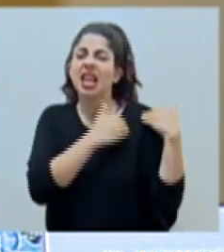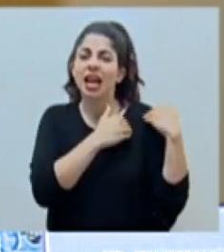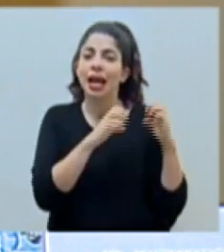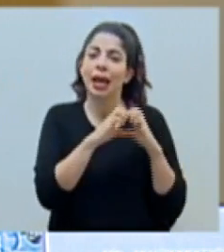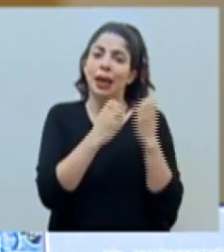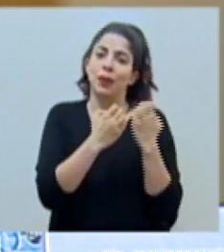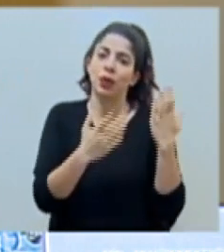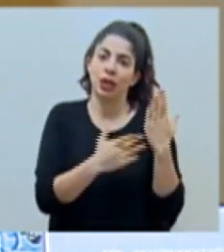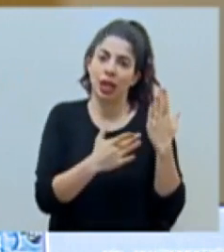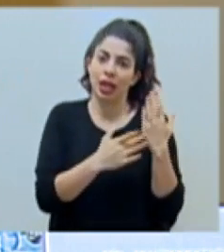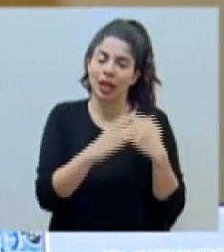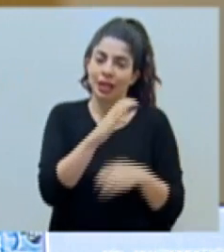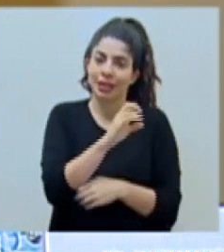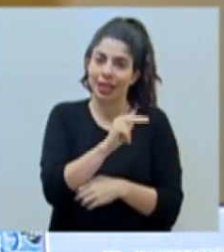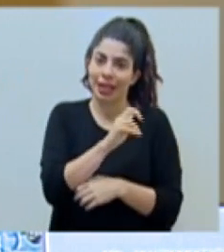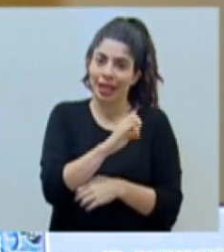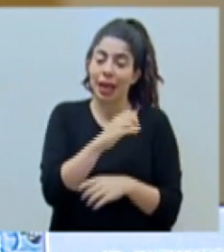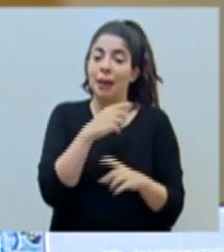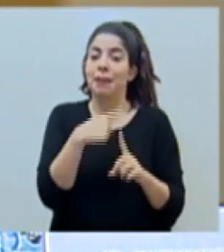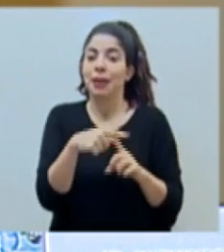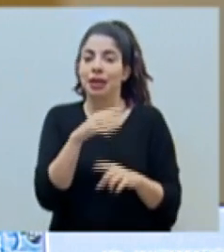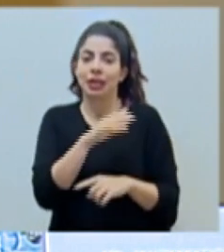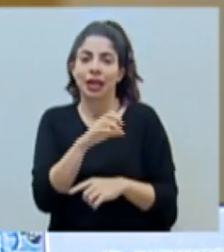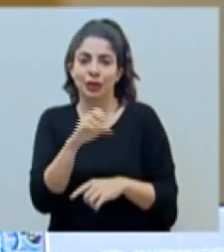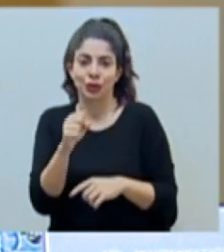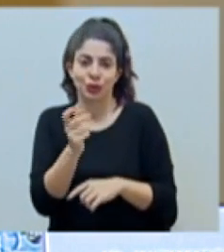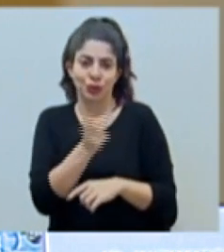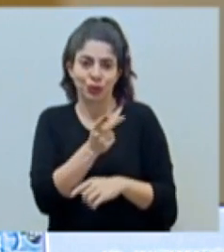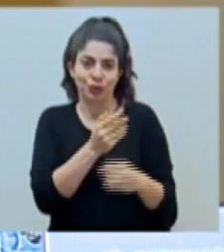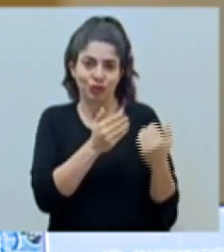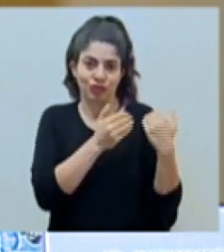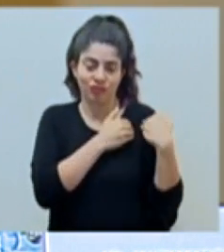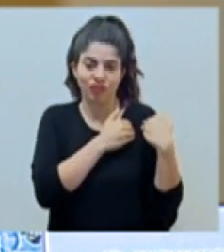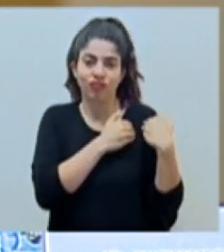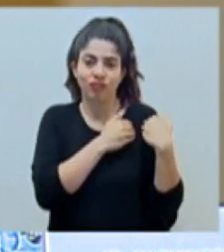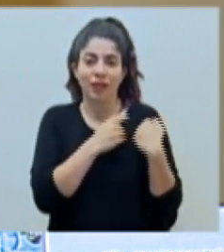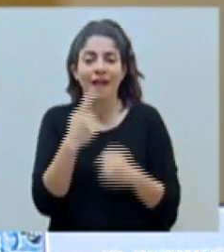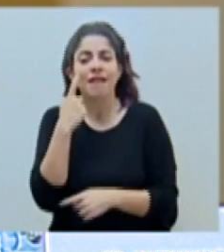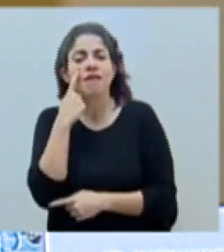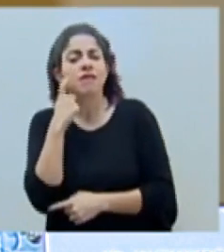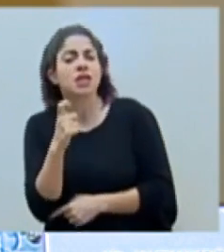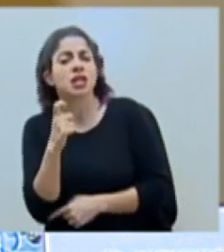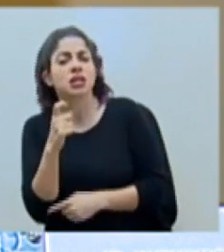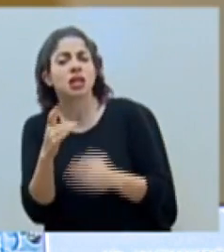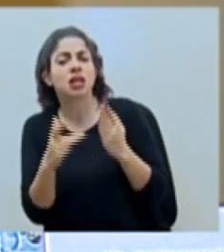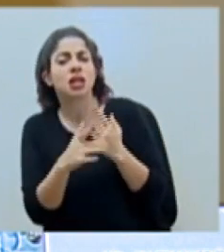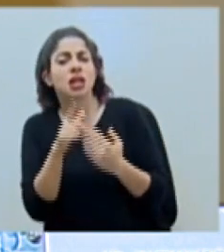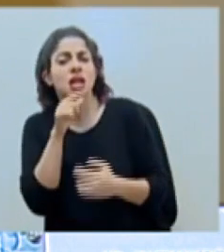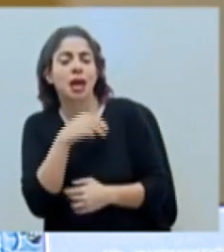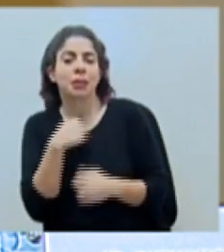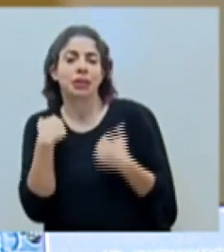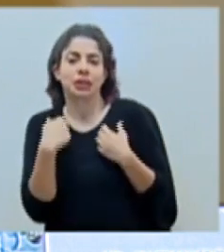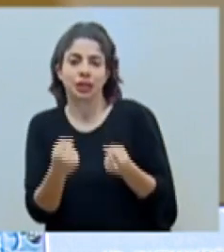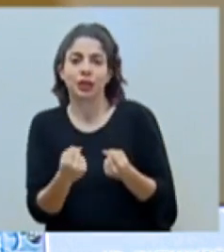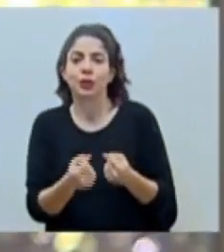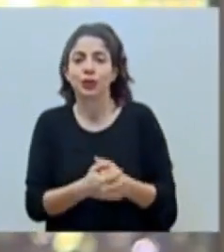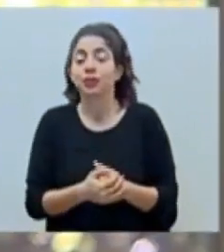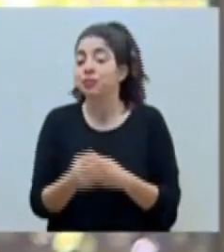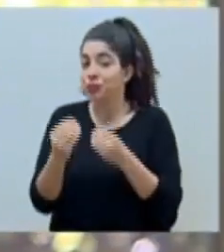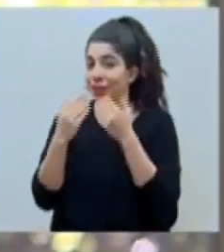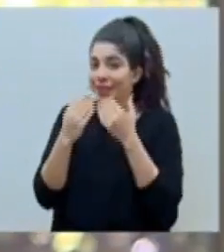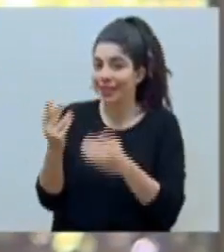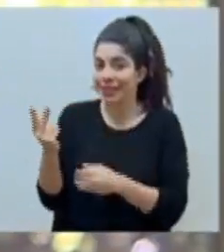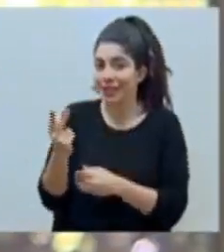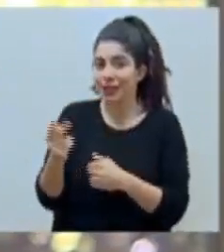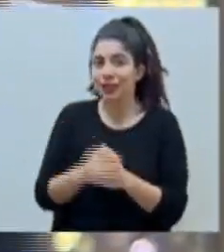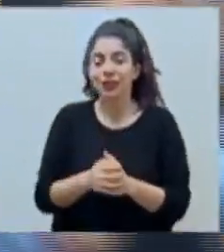técnico tanto de la CNE como de la Caja Costarricense de Seguro Social y bajo la fiscalización técnica del Ministerio de Salud. Muchas gracias a los